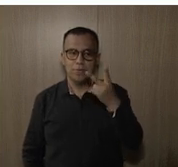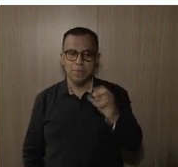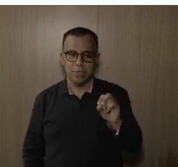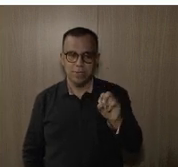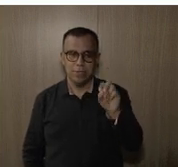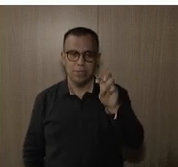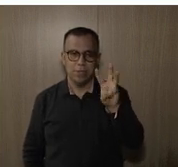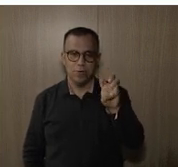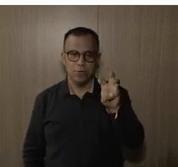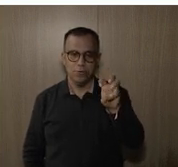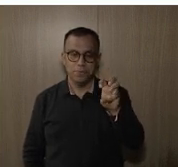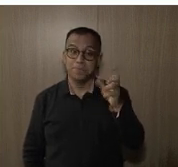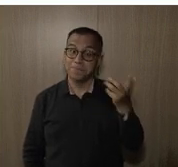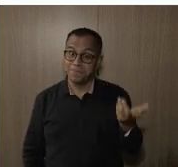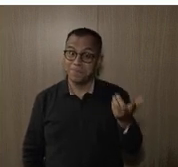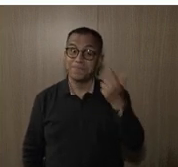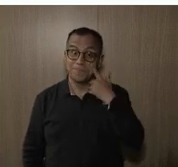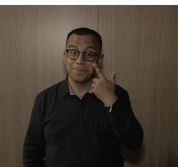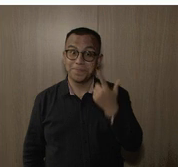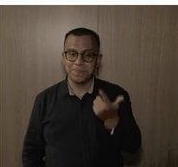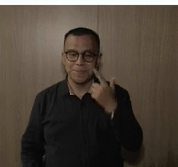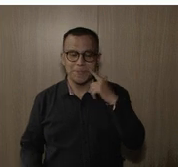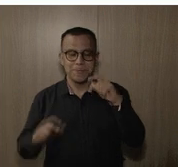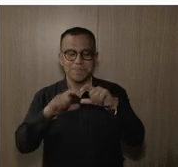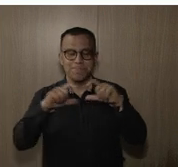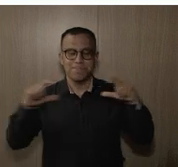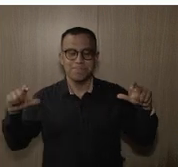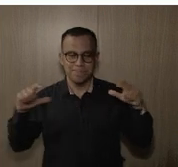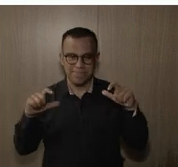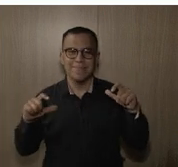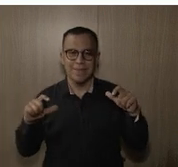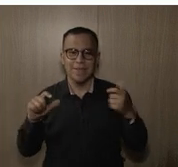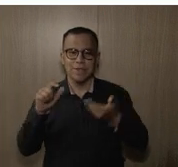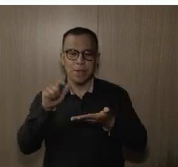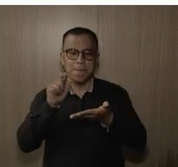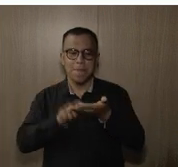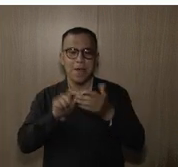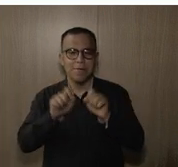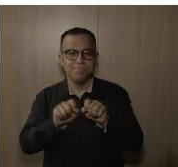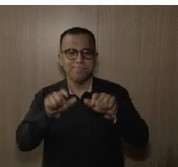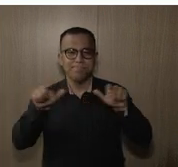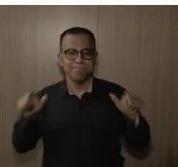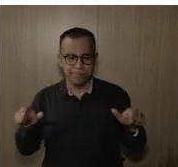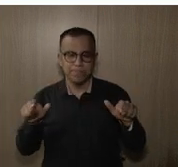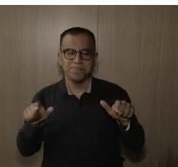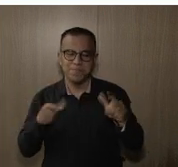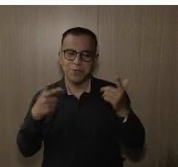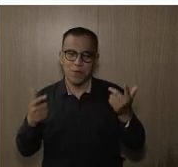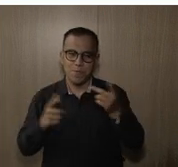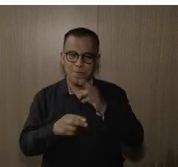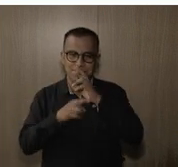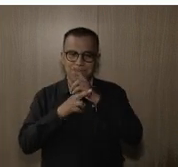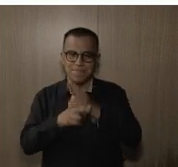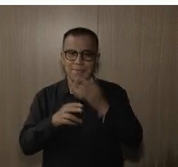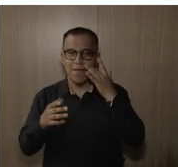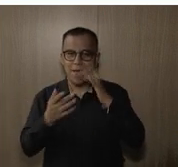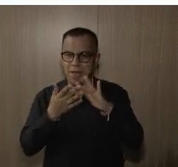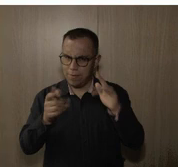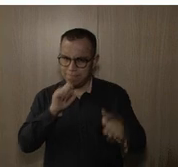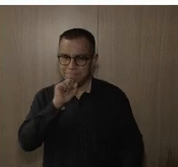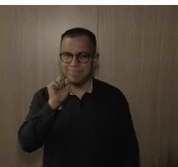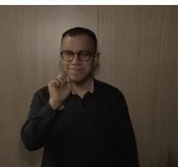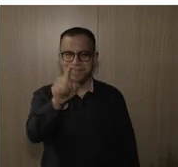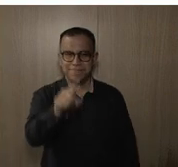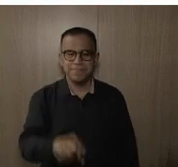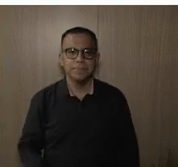13895128. Los invitamos a ingresar y a marcar la opción que consideren como respuesta a la siguiente